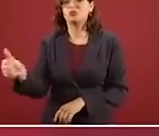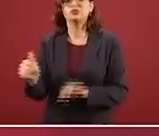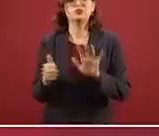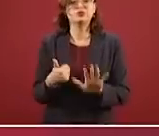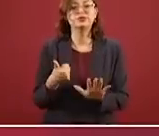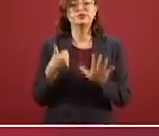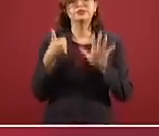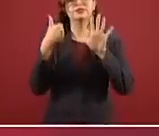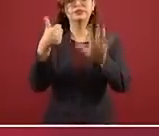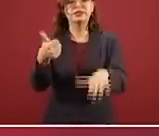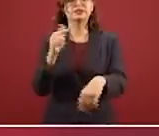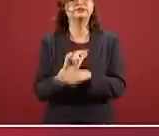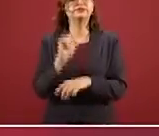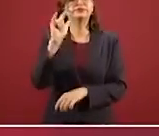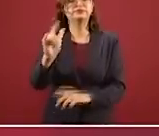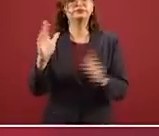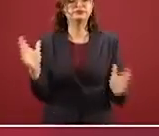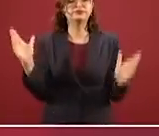6 jets